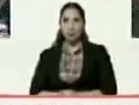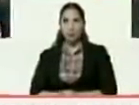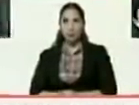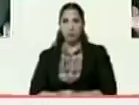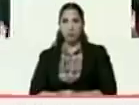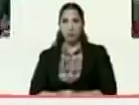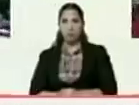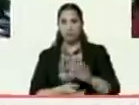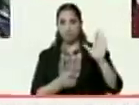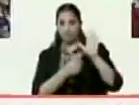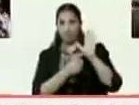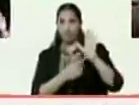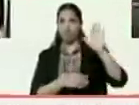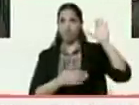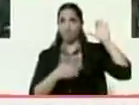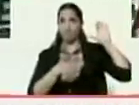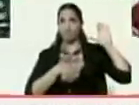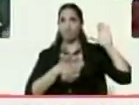Levantemos la mano izquierda.